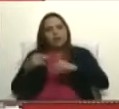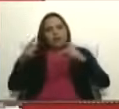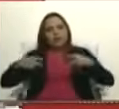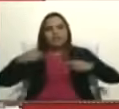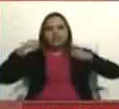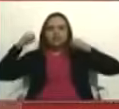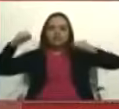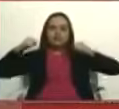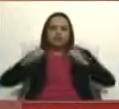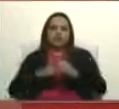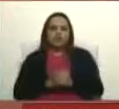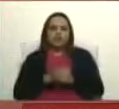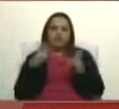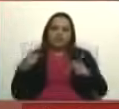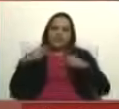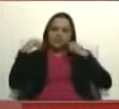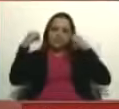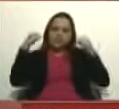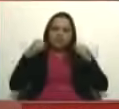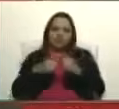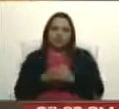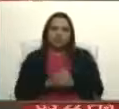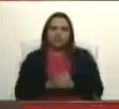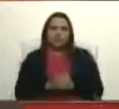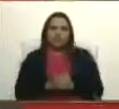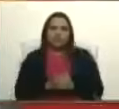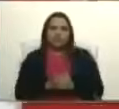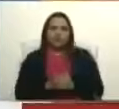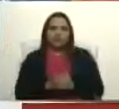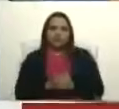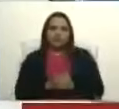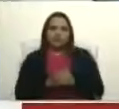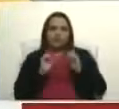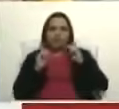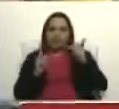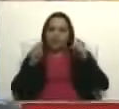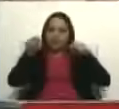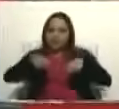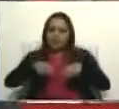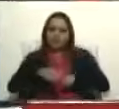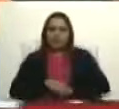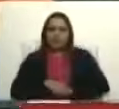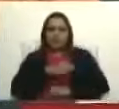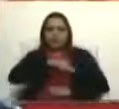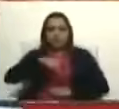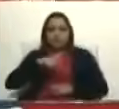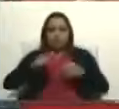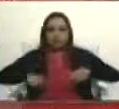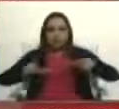victorias. Victoria. Bueno, desde aquí, desde nuestro partido,